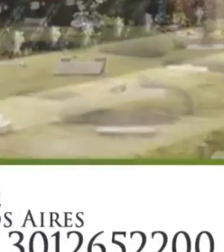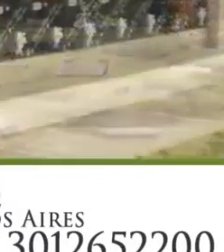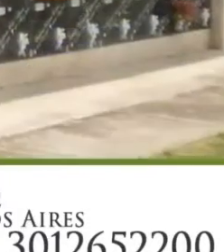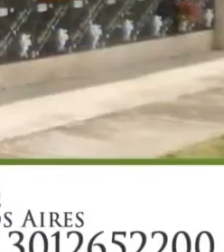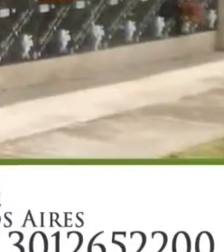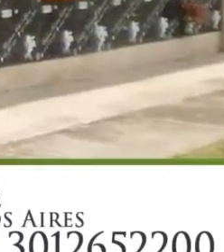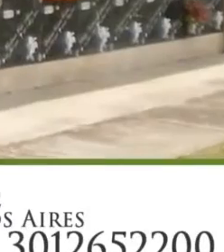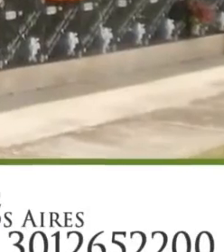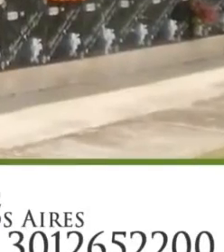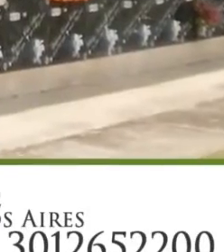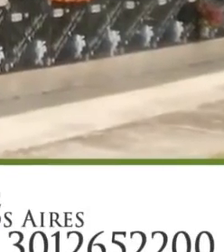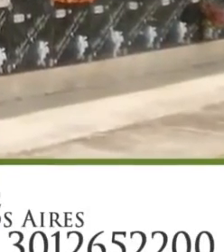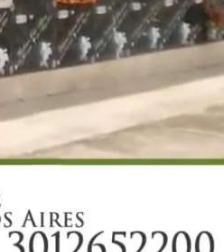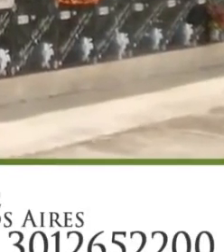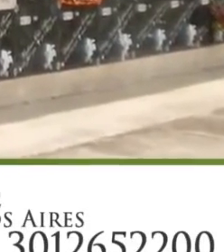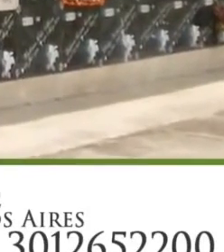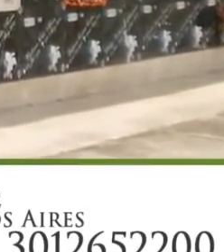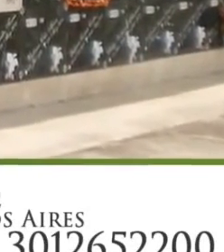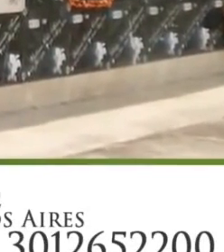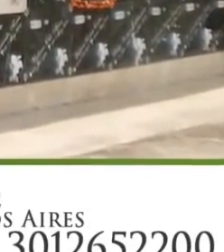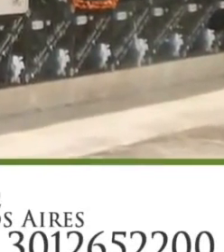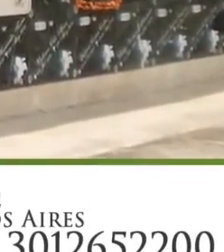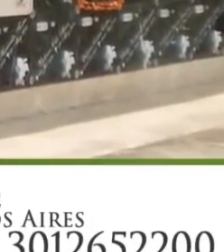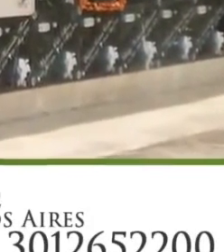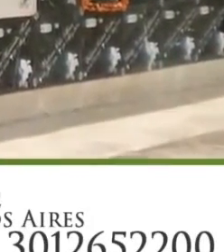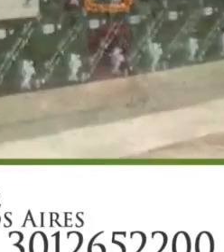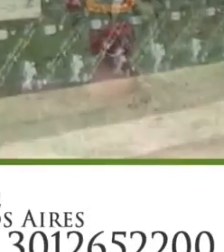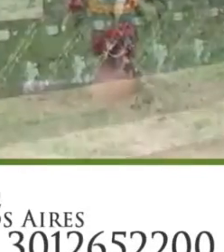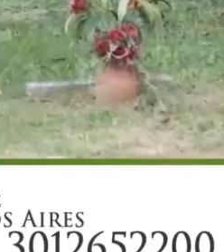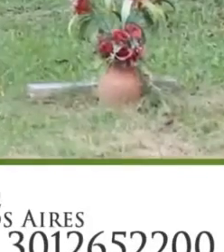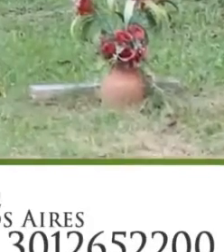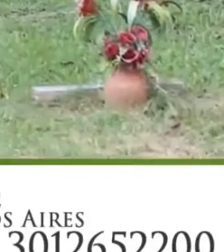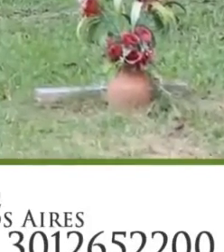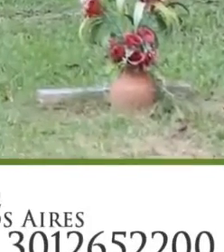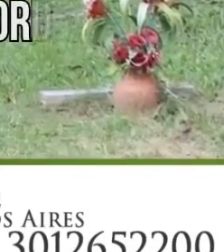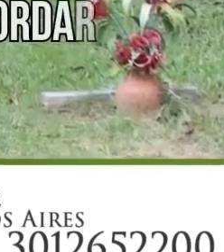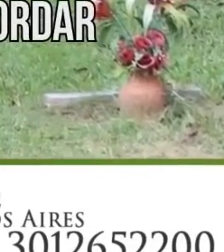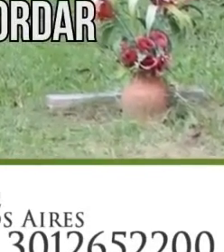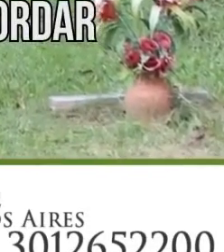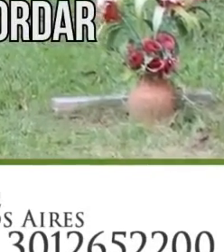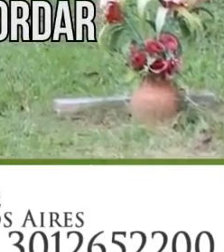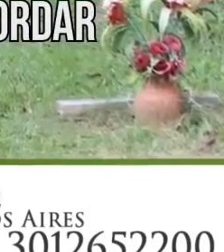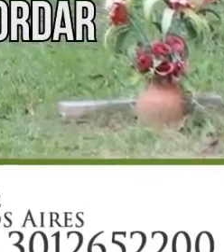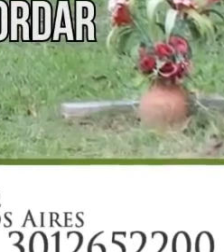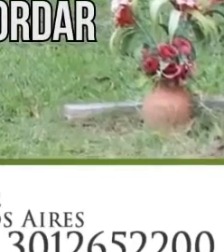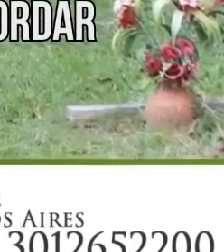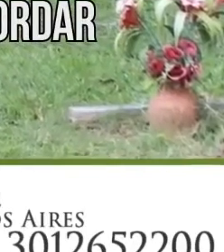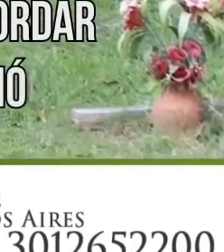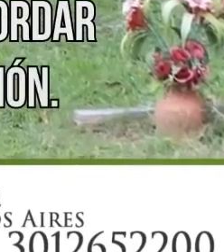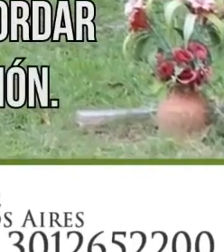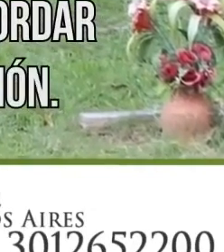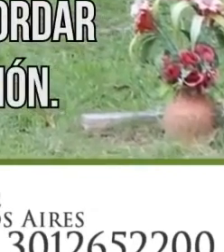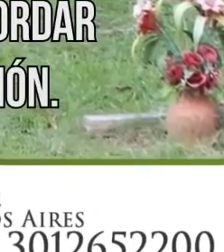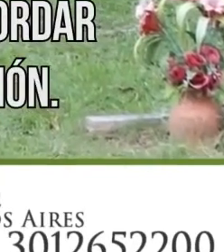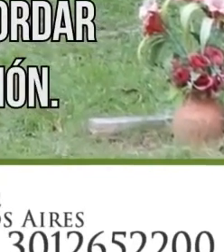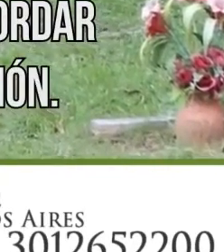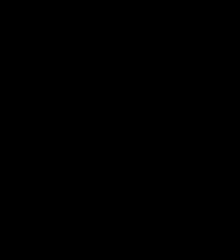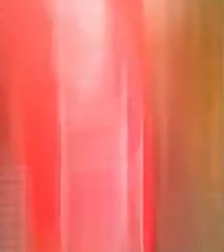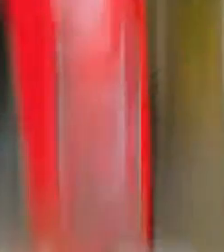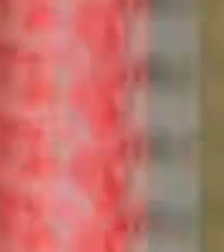llamado a las personas cuyos familiares cumplieron el tiempo establecido de arrendamiento a que se acerquen a las oficinas para acordar planes de paz descuentos y la